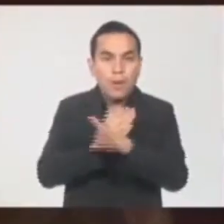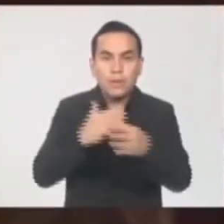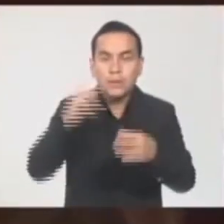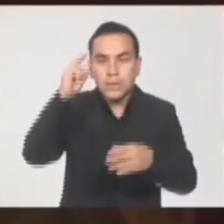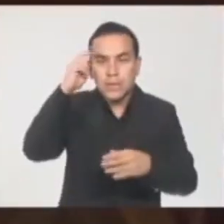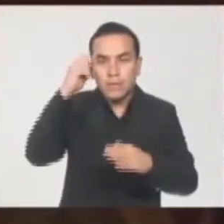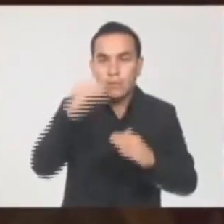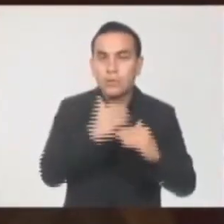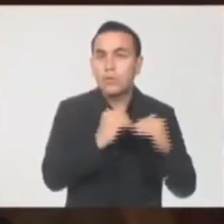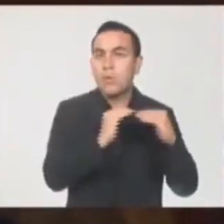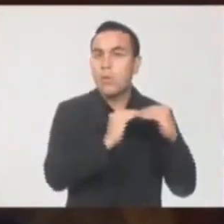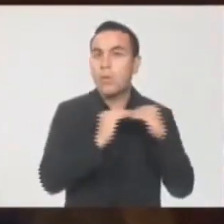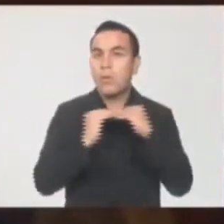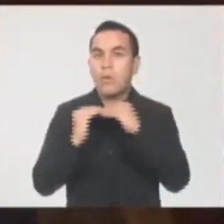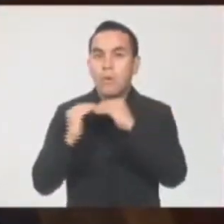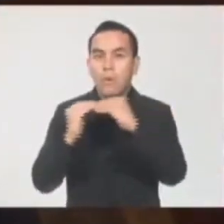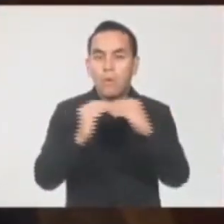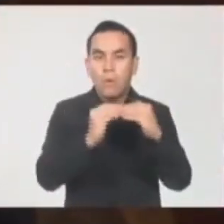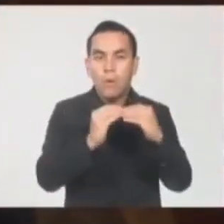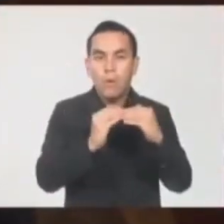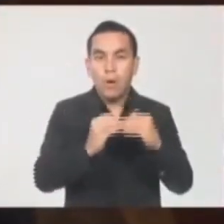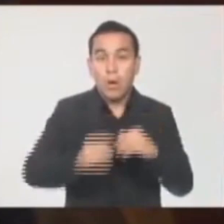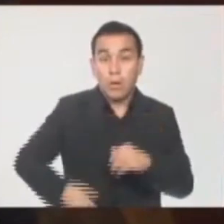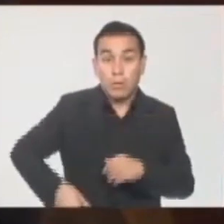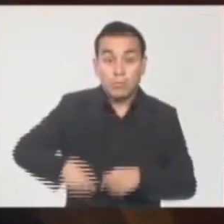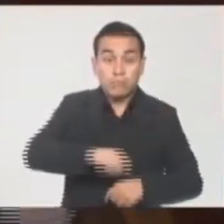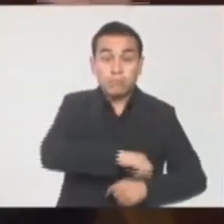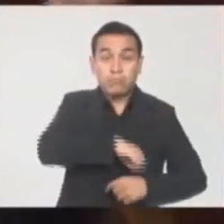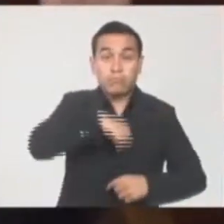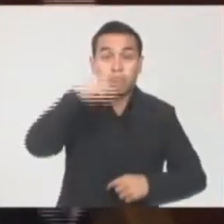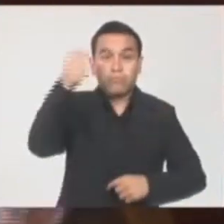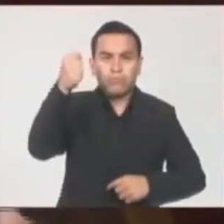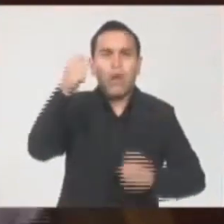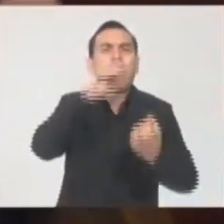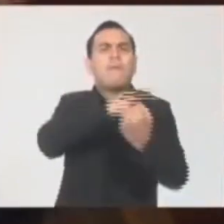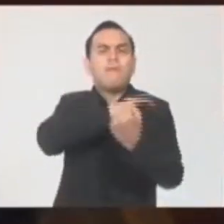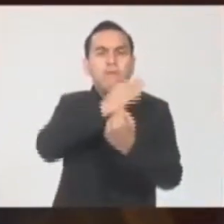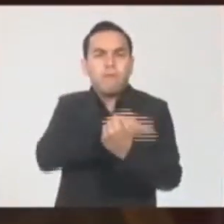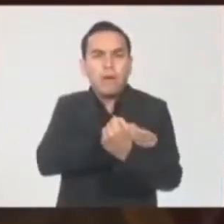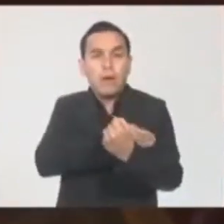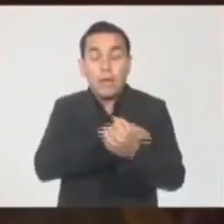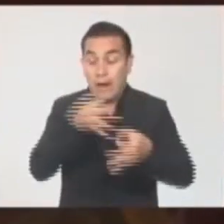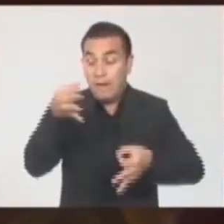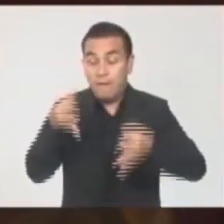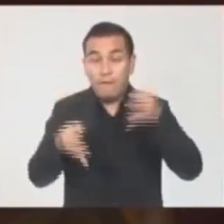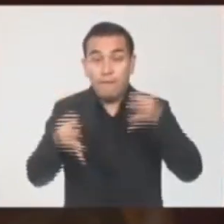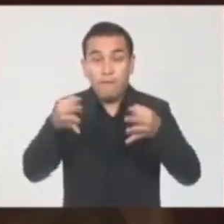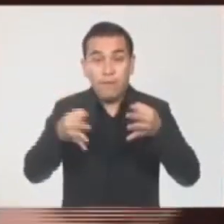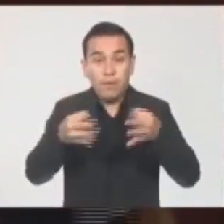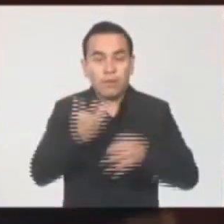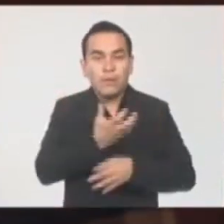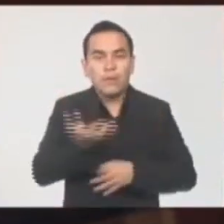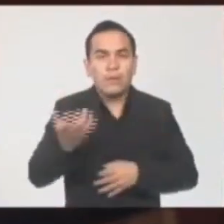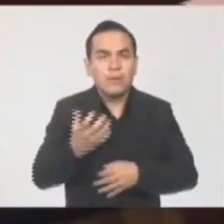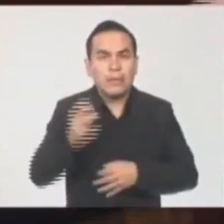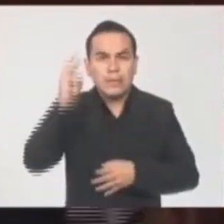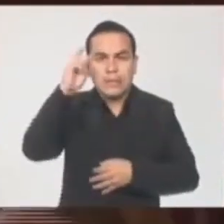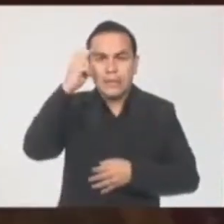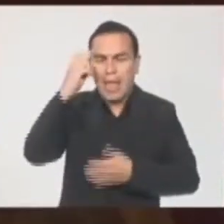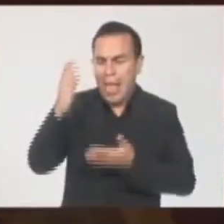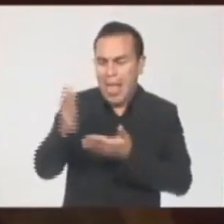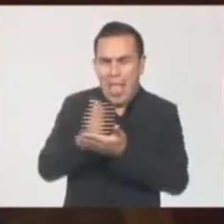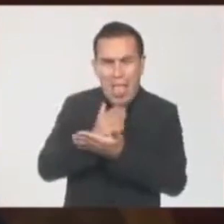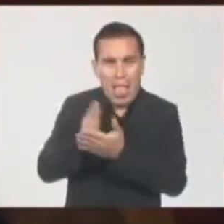distinción. Tiene una espada, porque es fuerte, y tiene una balanza, porque es justa. Pero ninguna de esas